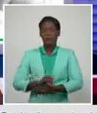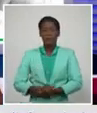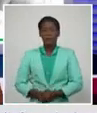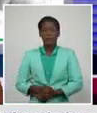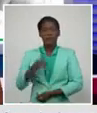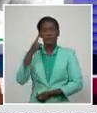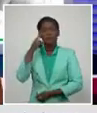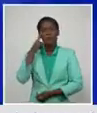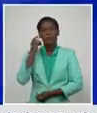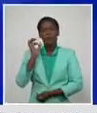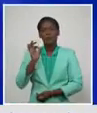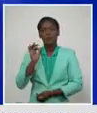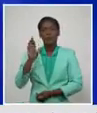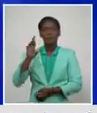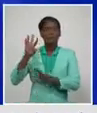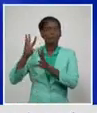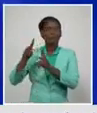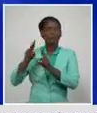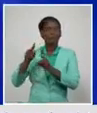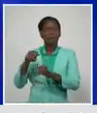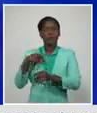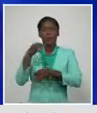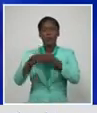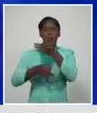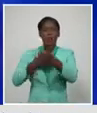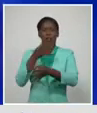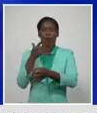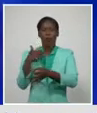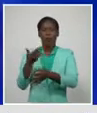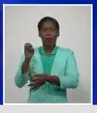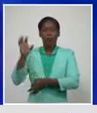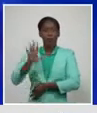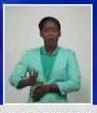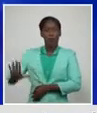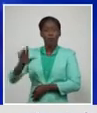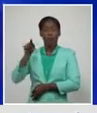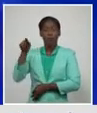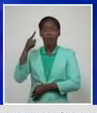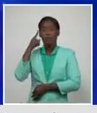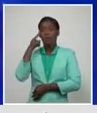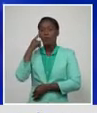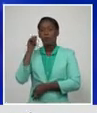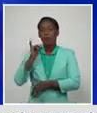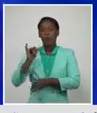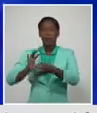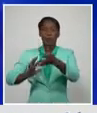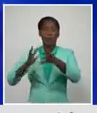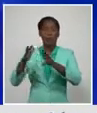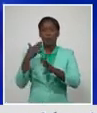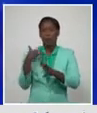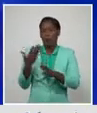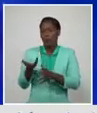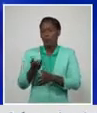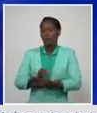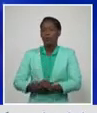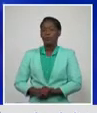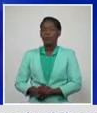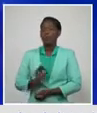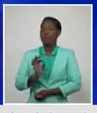estadísticas, doctor, veíamos también cómo la situación en Europa se tensa cada vez más. Así es. El mundo se